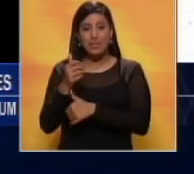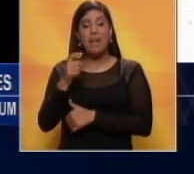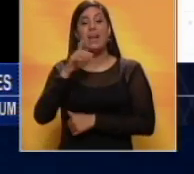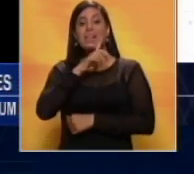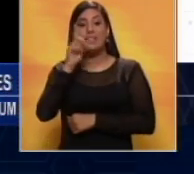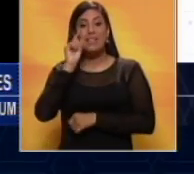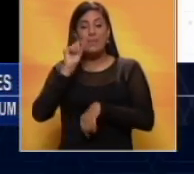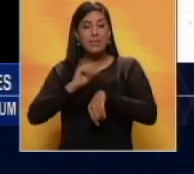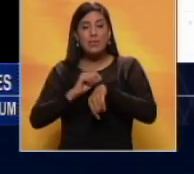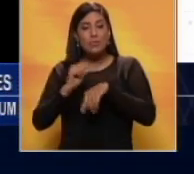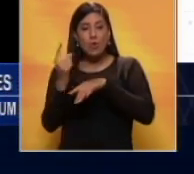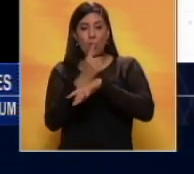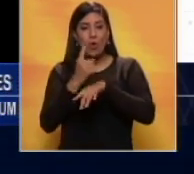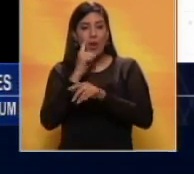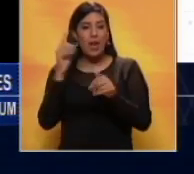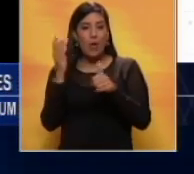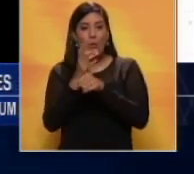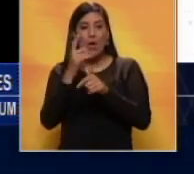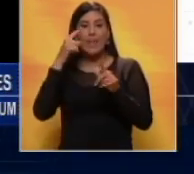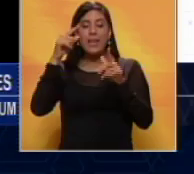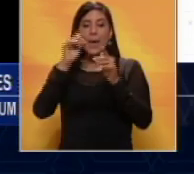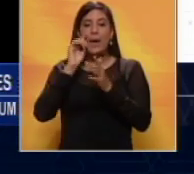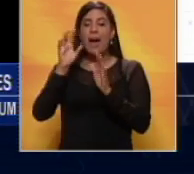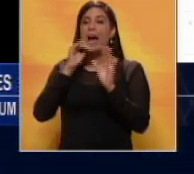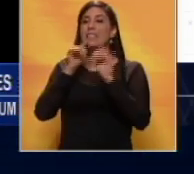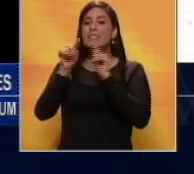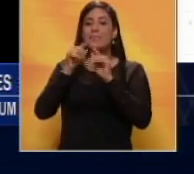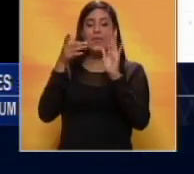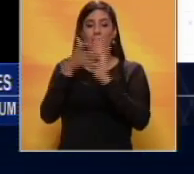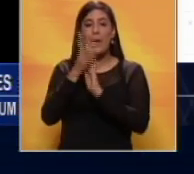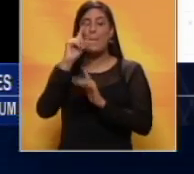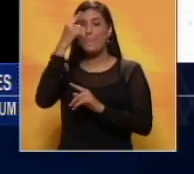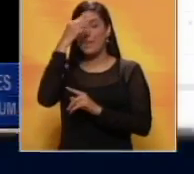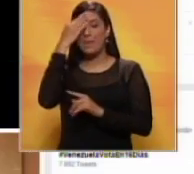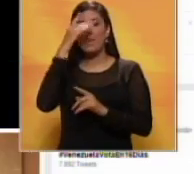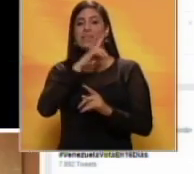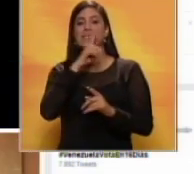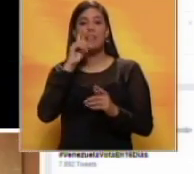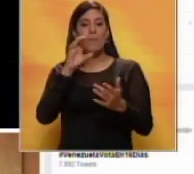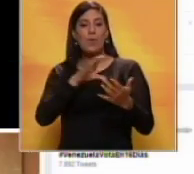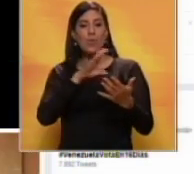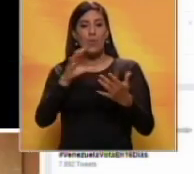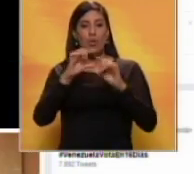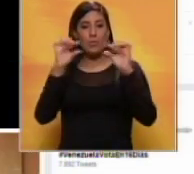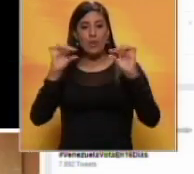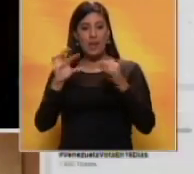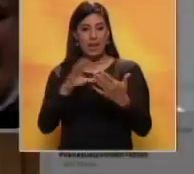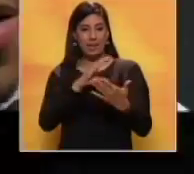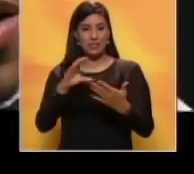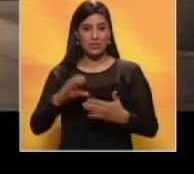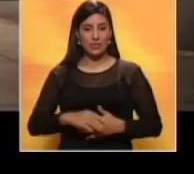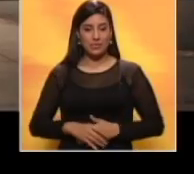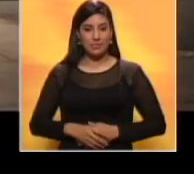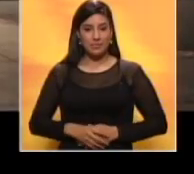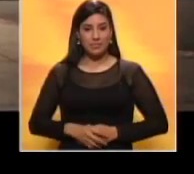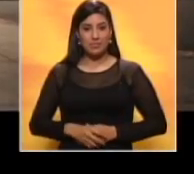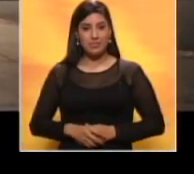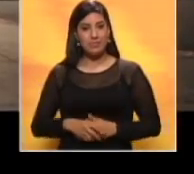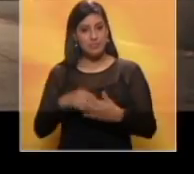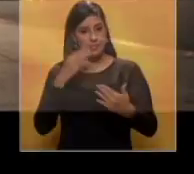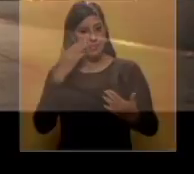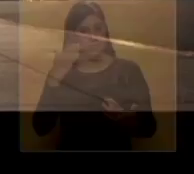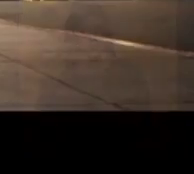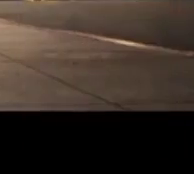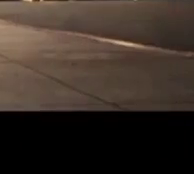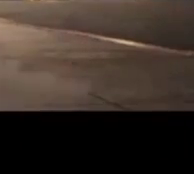Ellos en tan solo cuestión de horas lograron dar con las pistas y conocer, primero que muchos, los títulos de las canciones. Yo